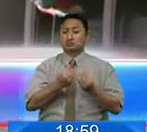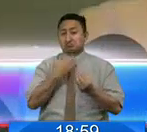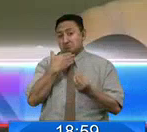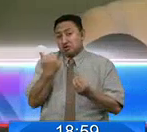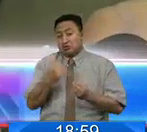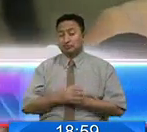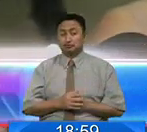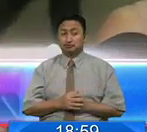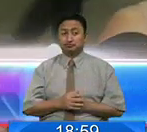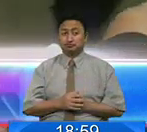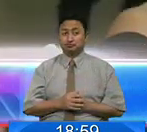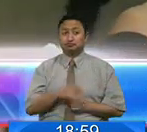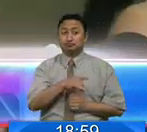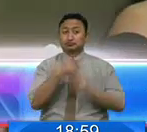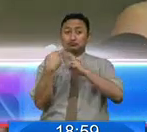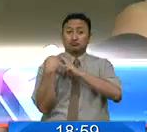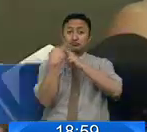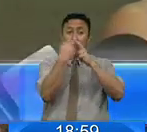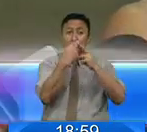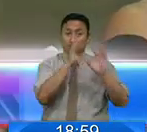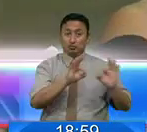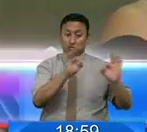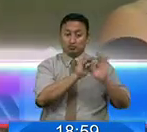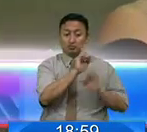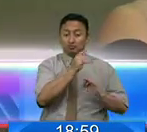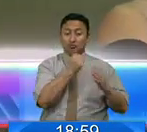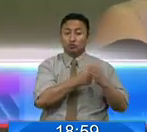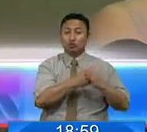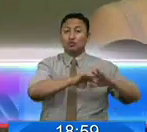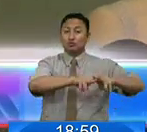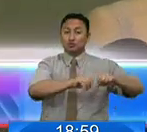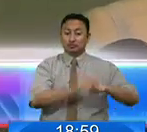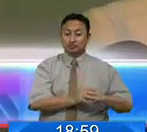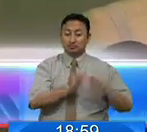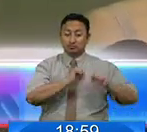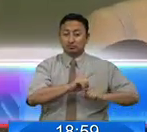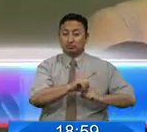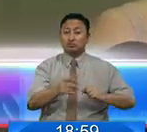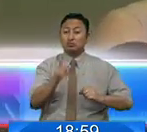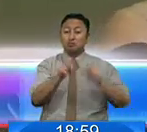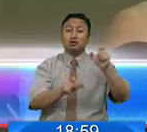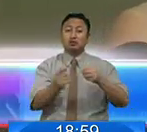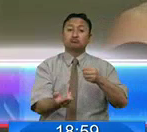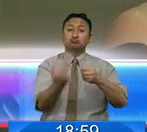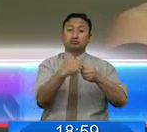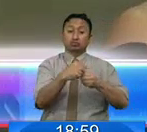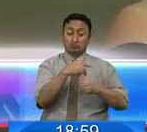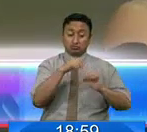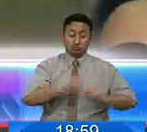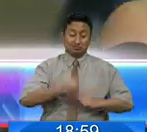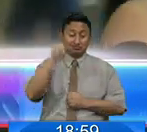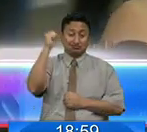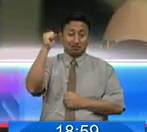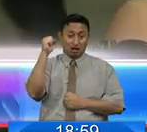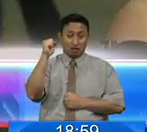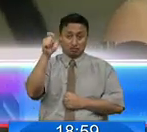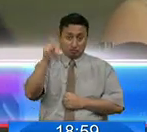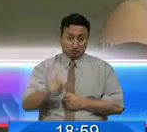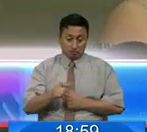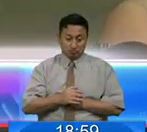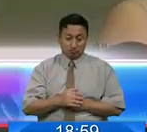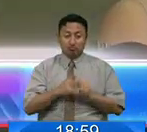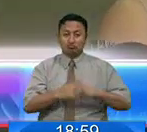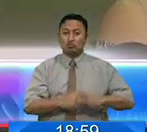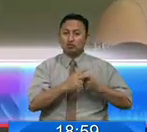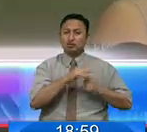lo mejor tiene roles fundamentales como es la lucha contra la corrupción el de promover la participación ciudadana que es un derecho por tal motivo desde un